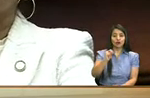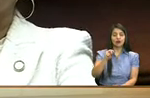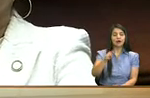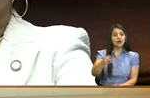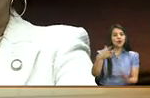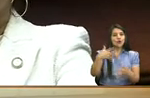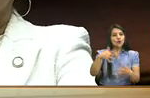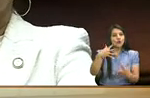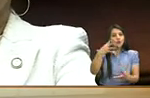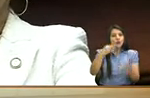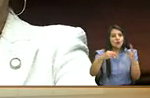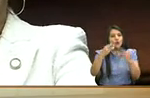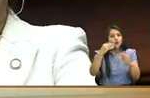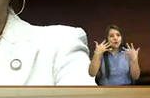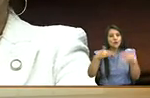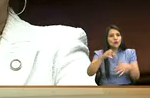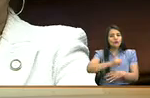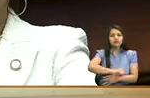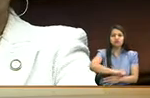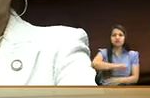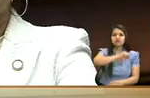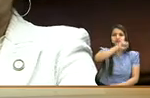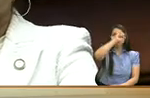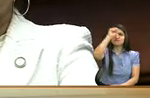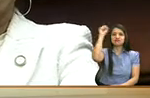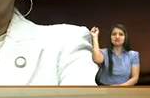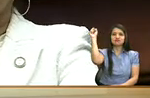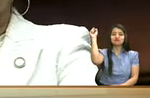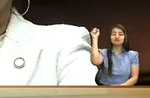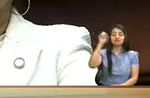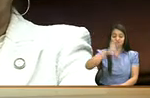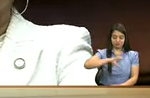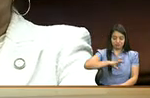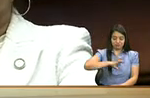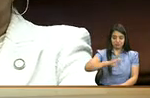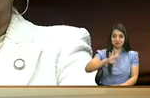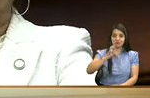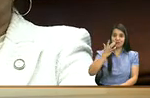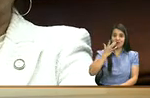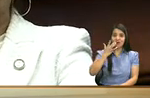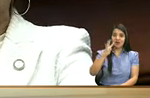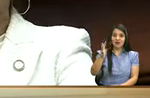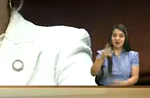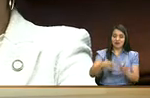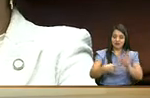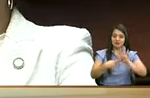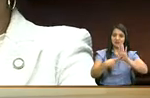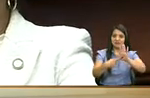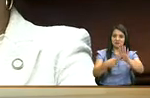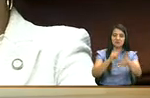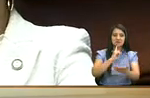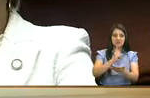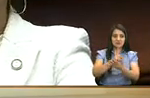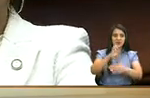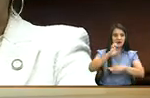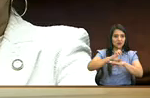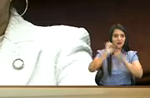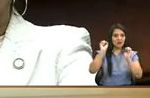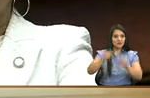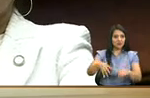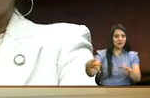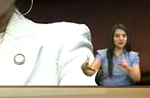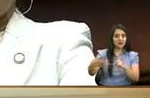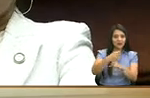sueño deportivo cuando con su gran hazaña nos demostró que podíamos alcanzar el oro